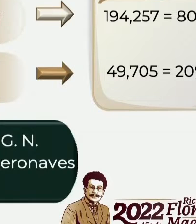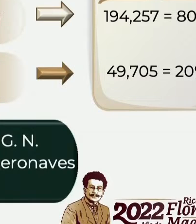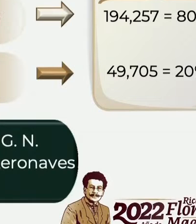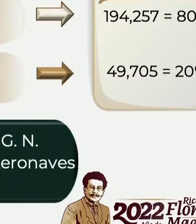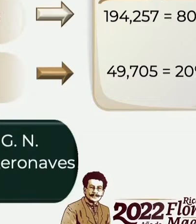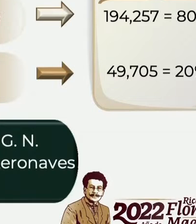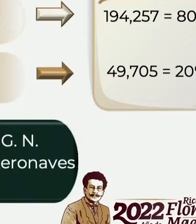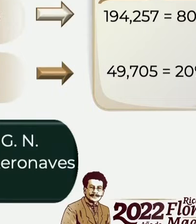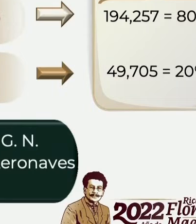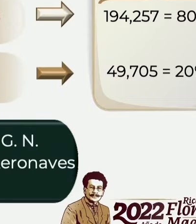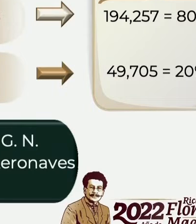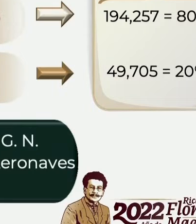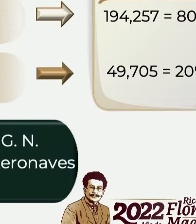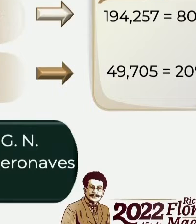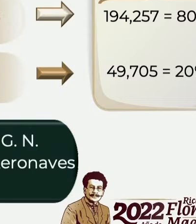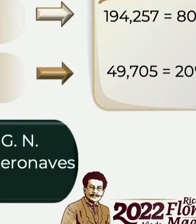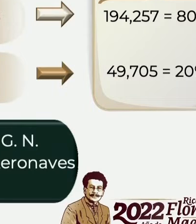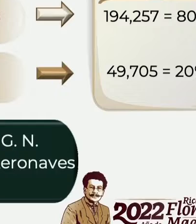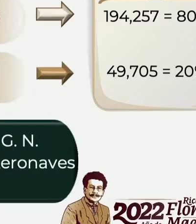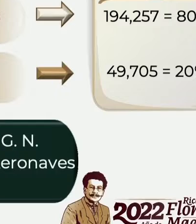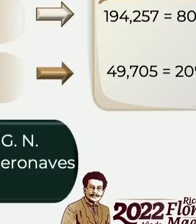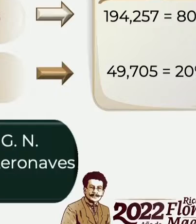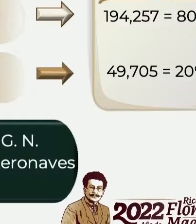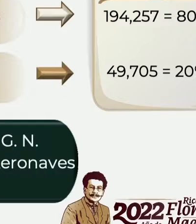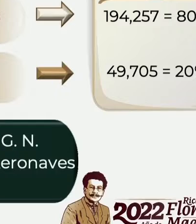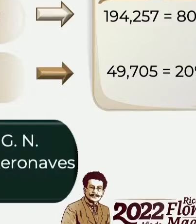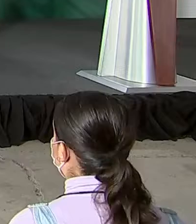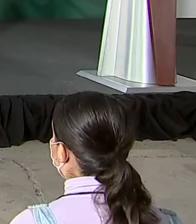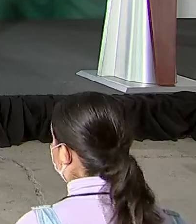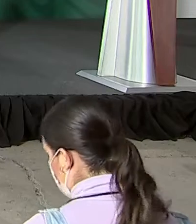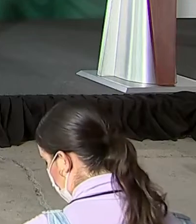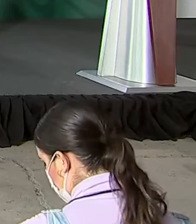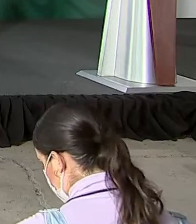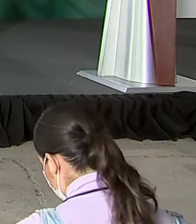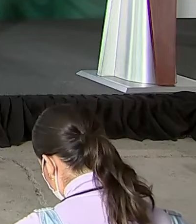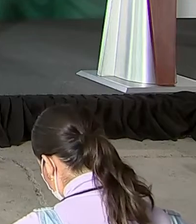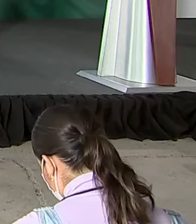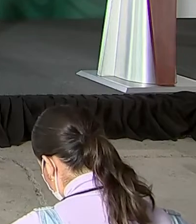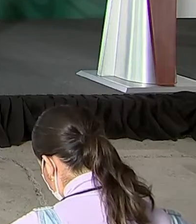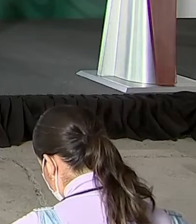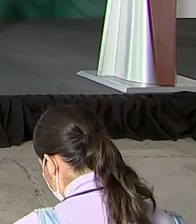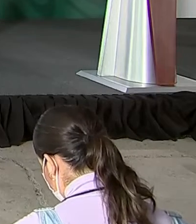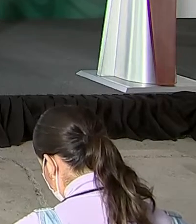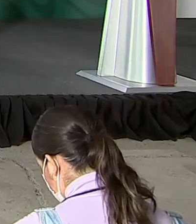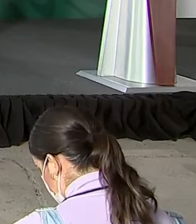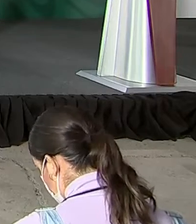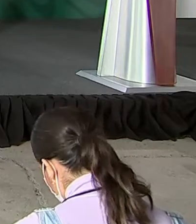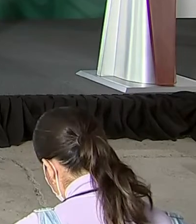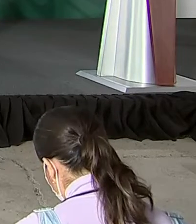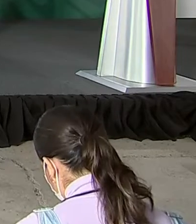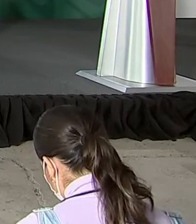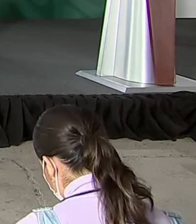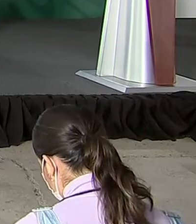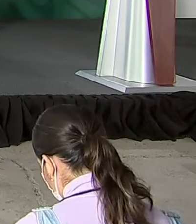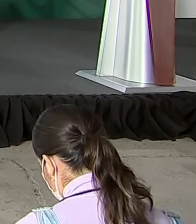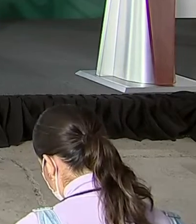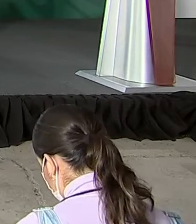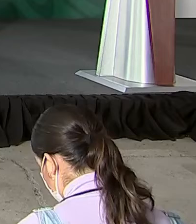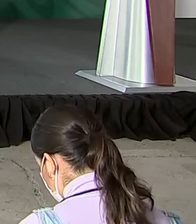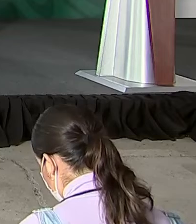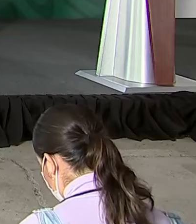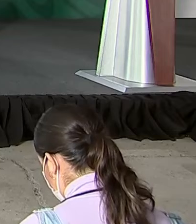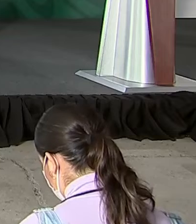Aérea y la Guardia Nacional con sus aeronaves también. La que sigue, por favor. Personas desplegadas en estos 7